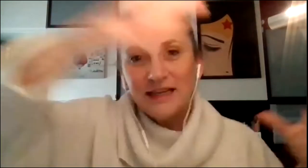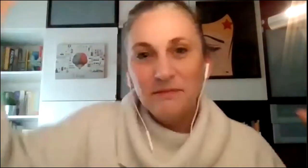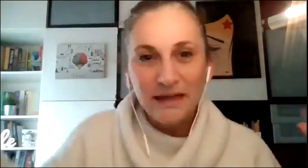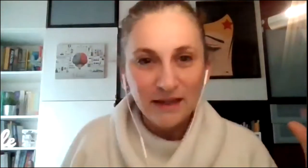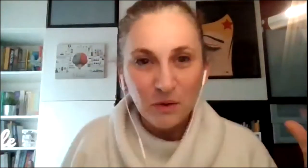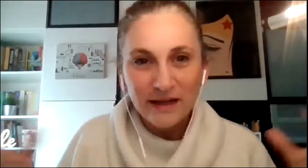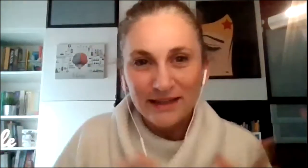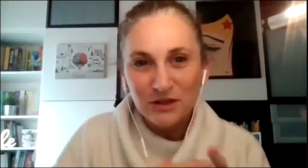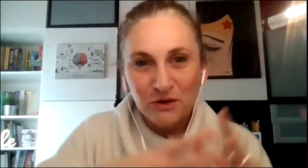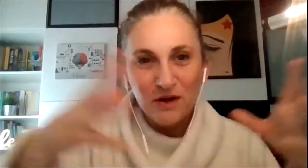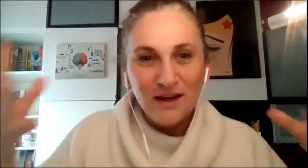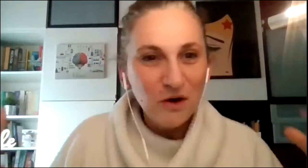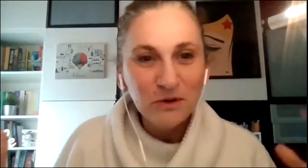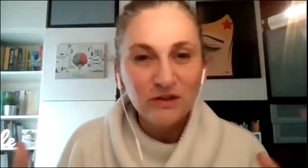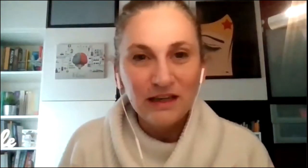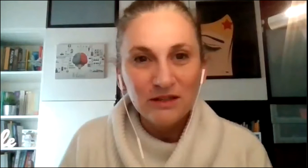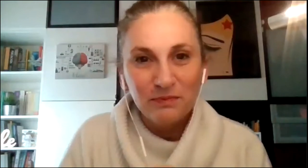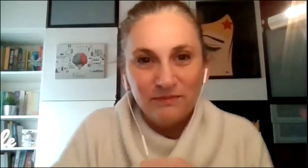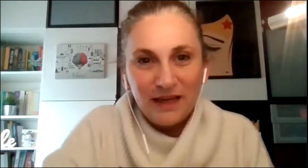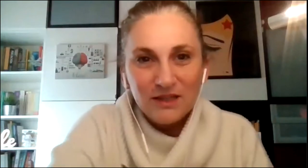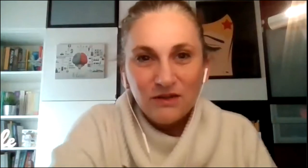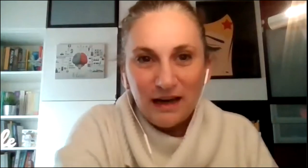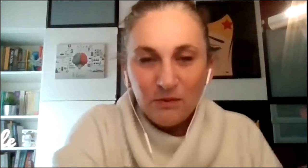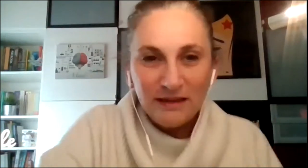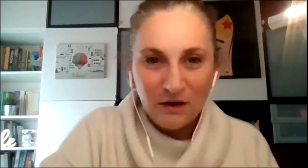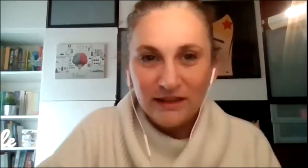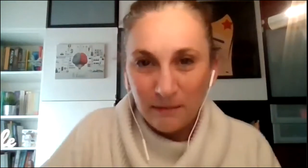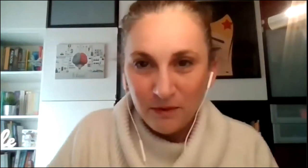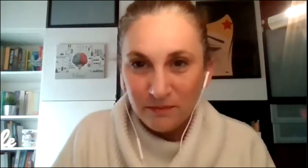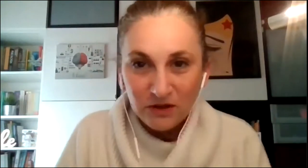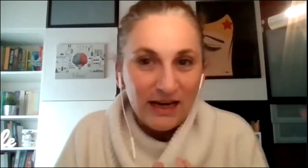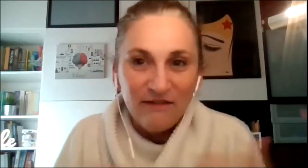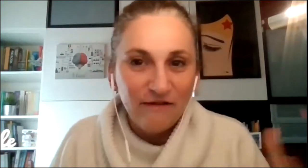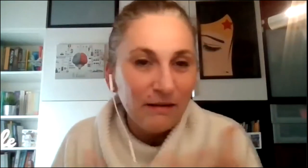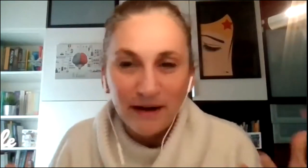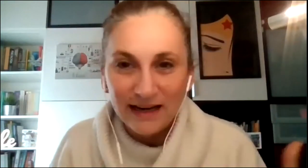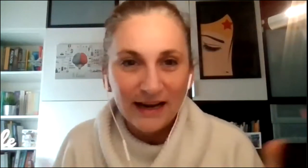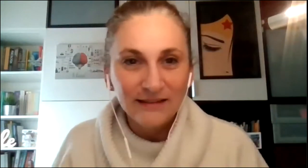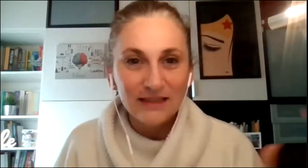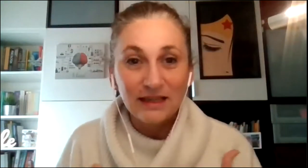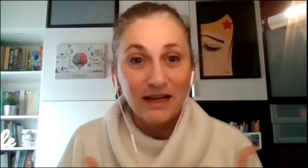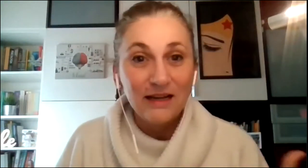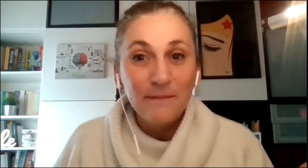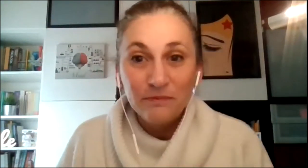si tienes aquí 20 juguetes o un montón de libros, ¿qué haces con la plumita o con el tapón? Pero es que le flipa, le